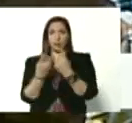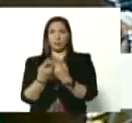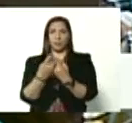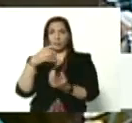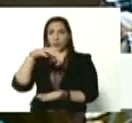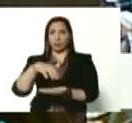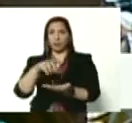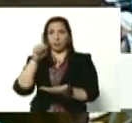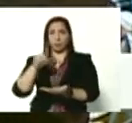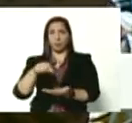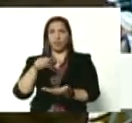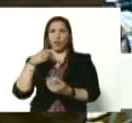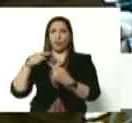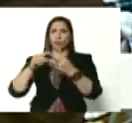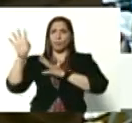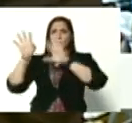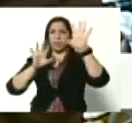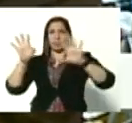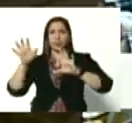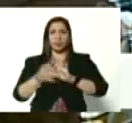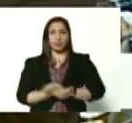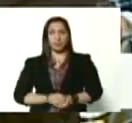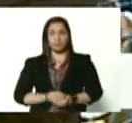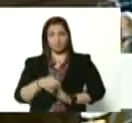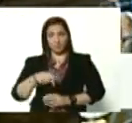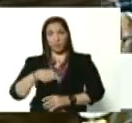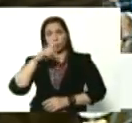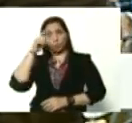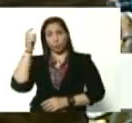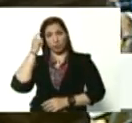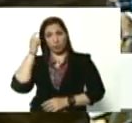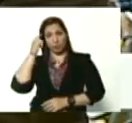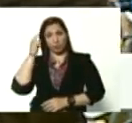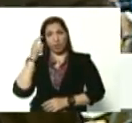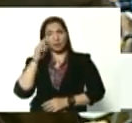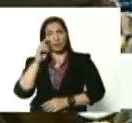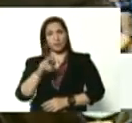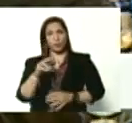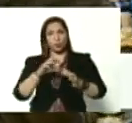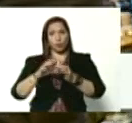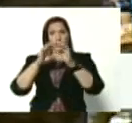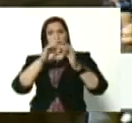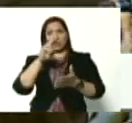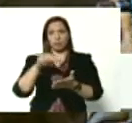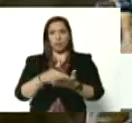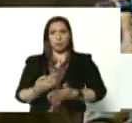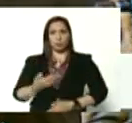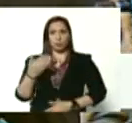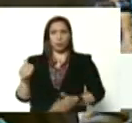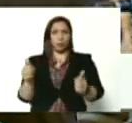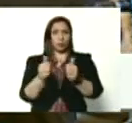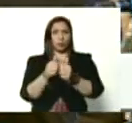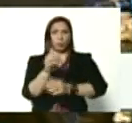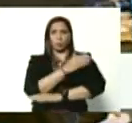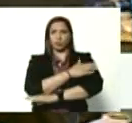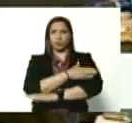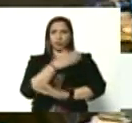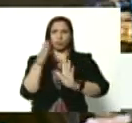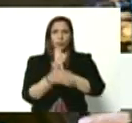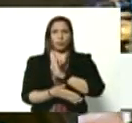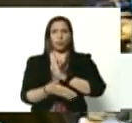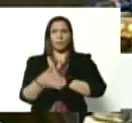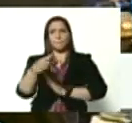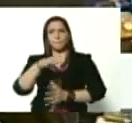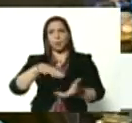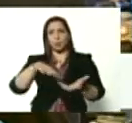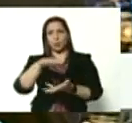imperios occidentales en estos días sería una unidad nacional muy importante con la oposición en torno al problema